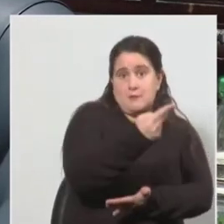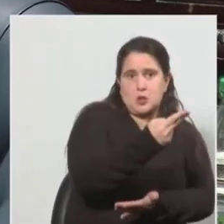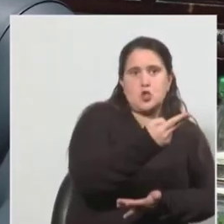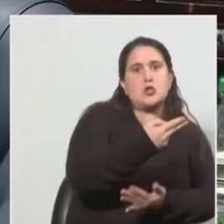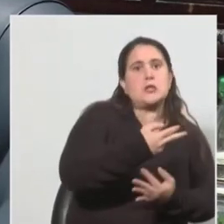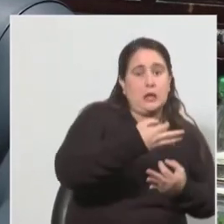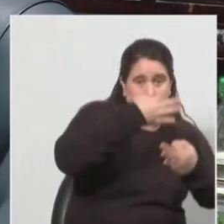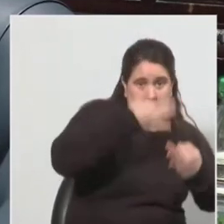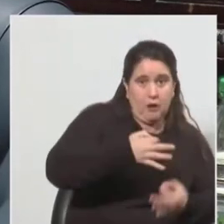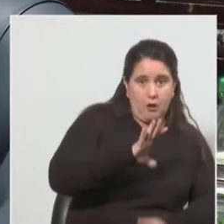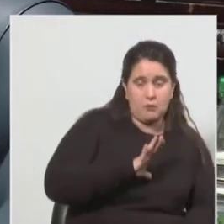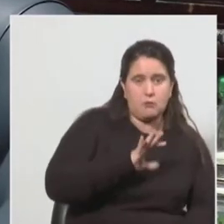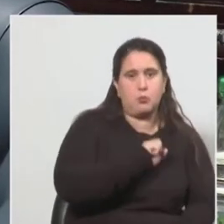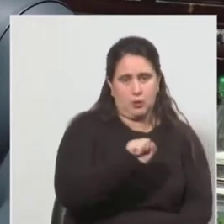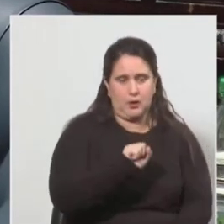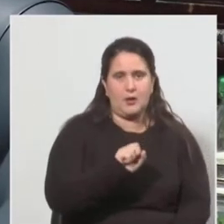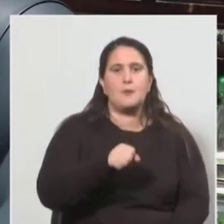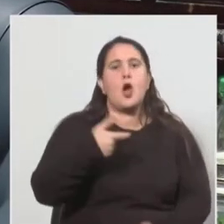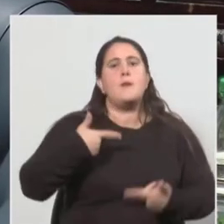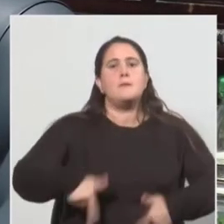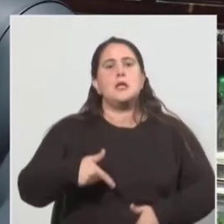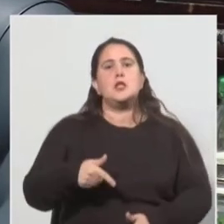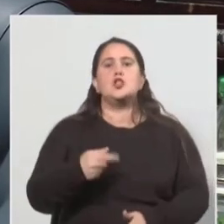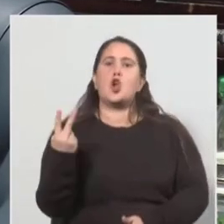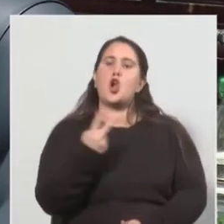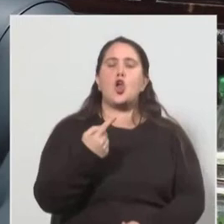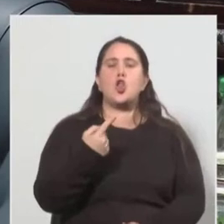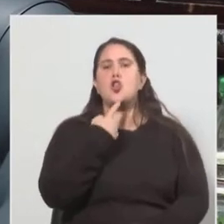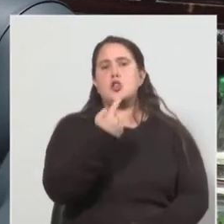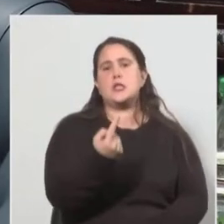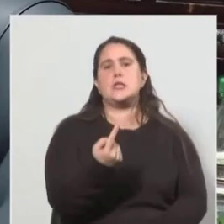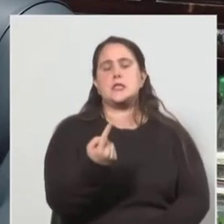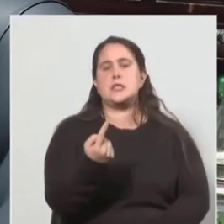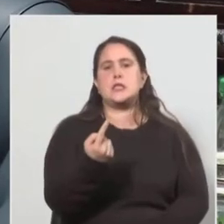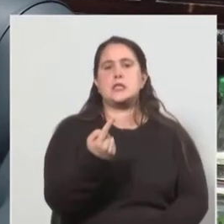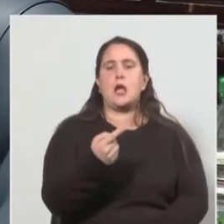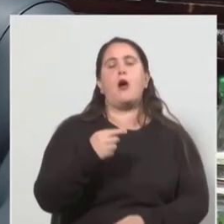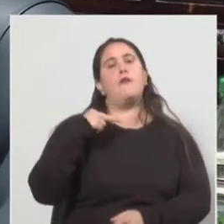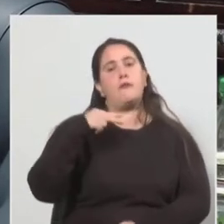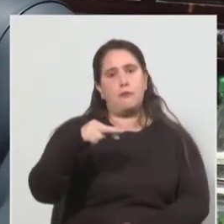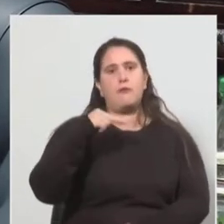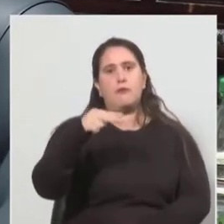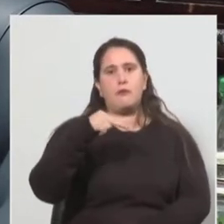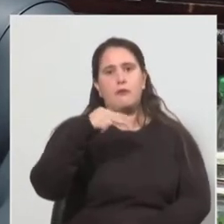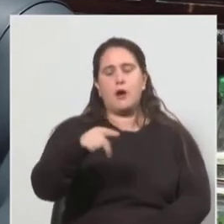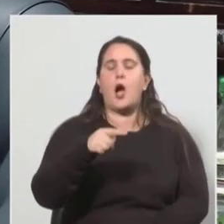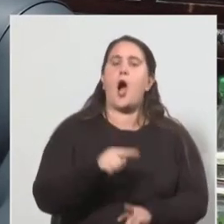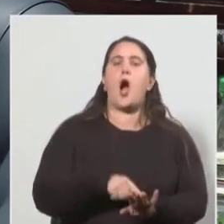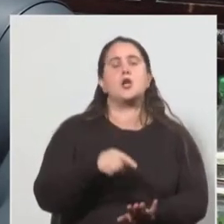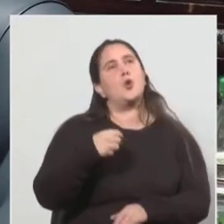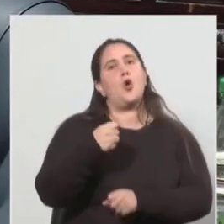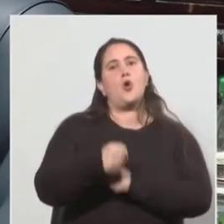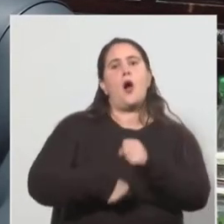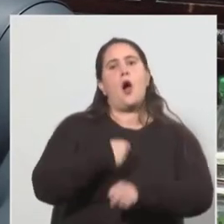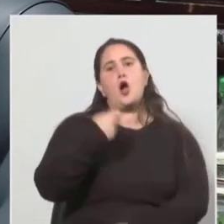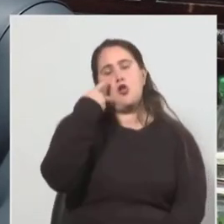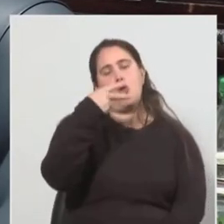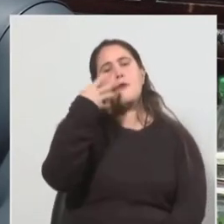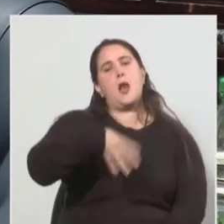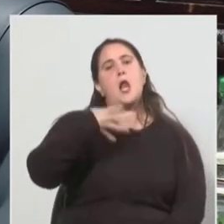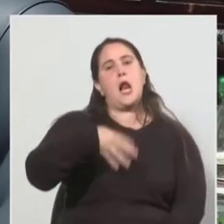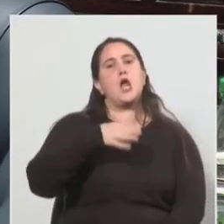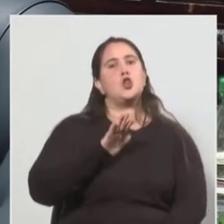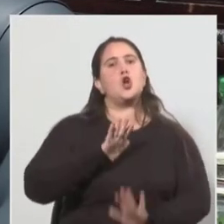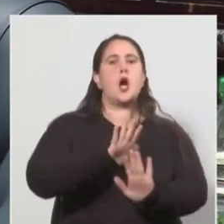Si los señores ministros insisten en el punto de que ellos se limitaron a aplicar mecánicamente el reglamento de 2014,